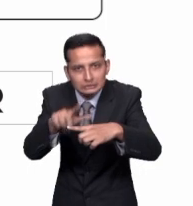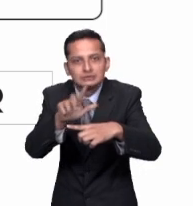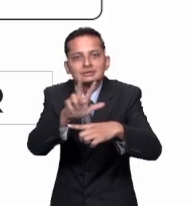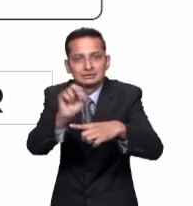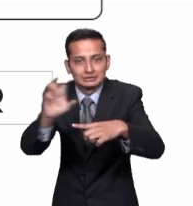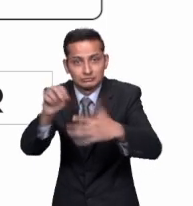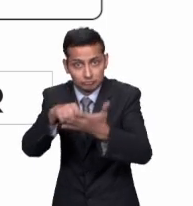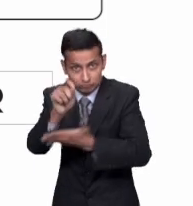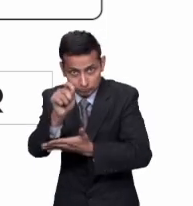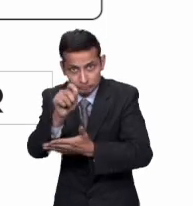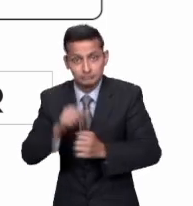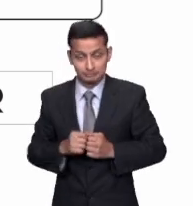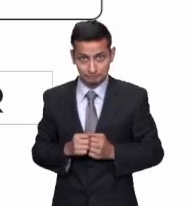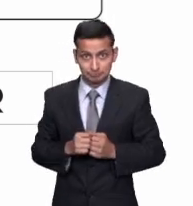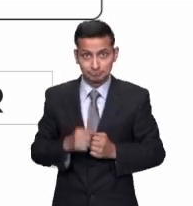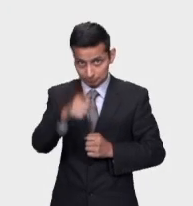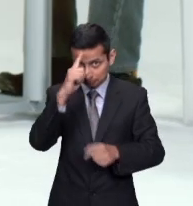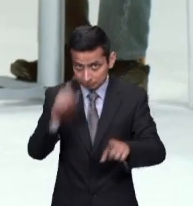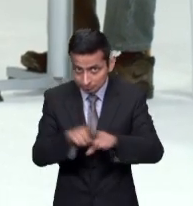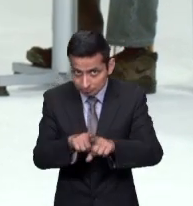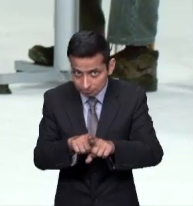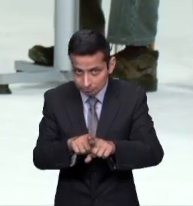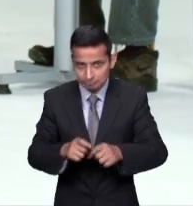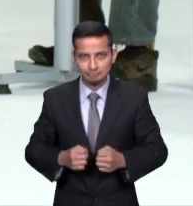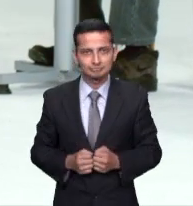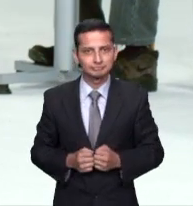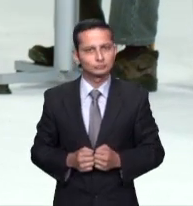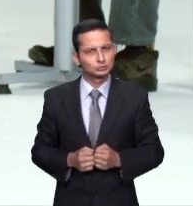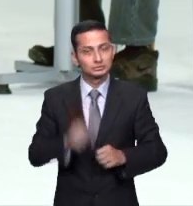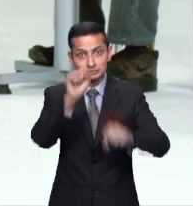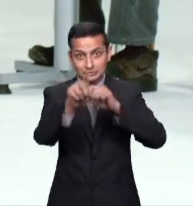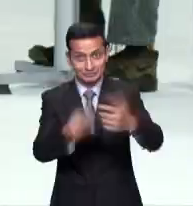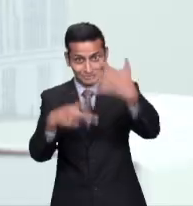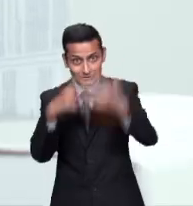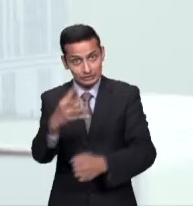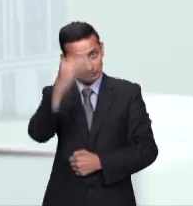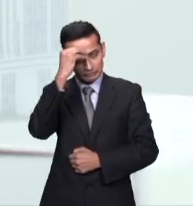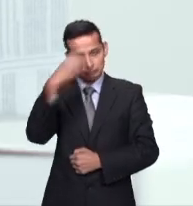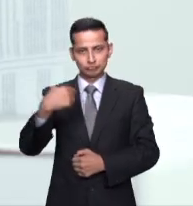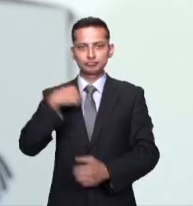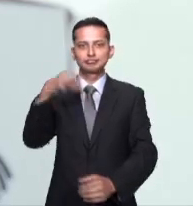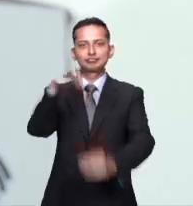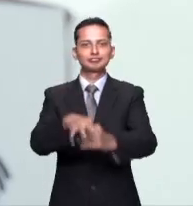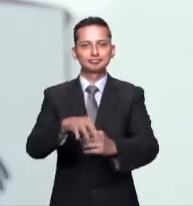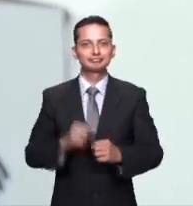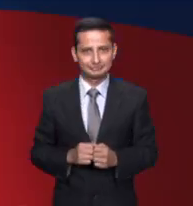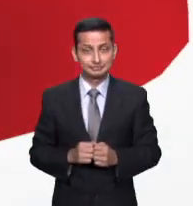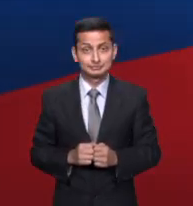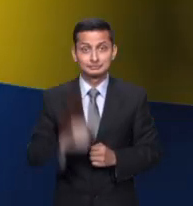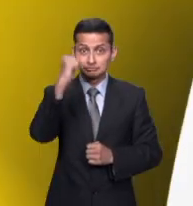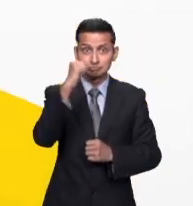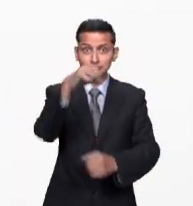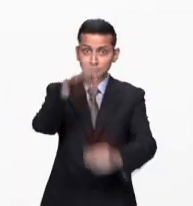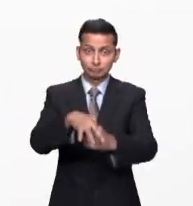de 1.030 hectáreas a 300 hectáreas? Informada de las preguntas del referéndum y consulta popular, aquí está mi